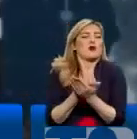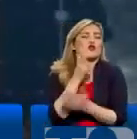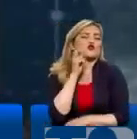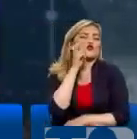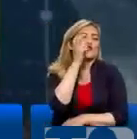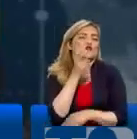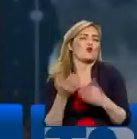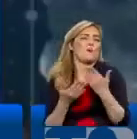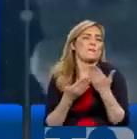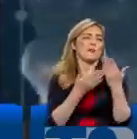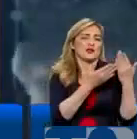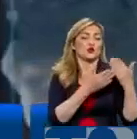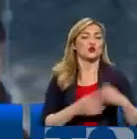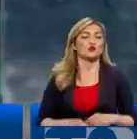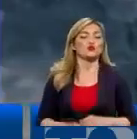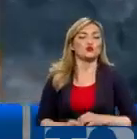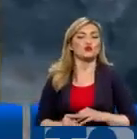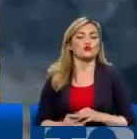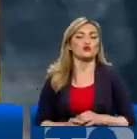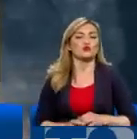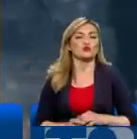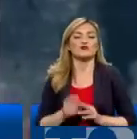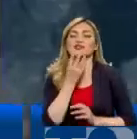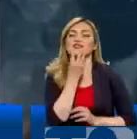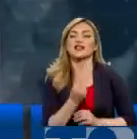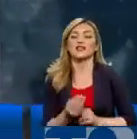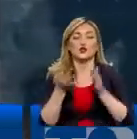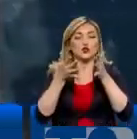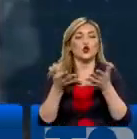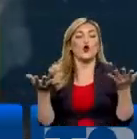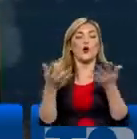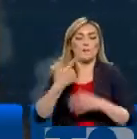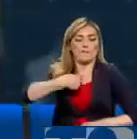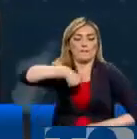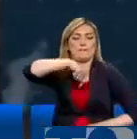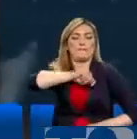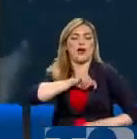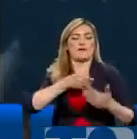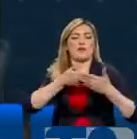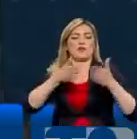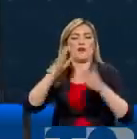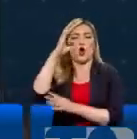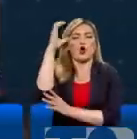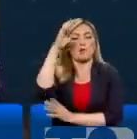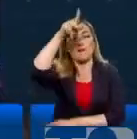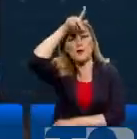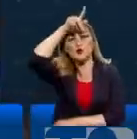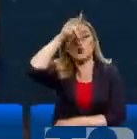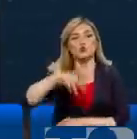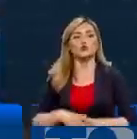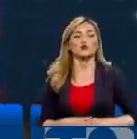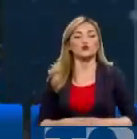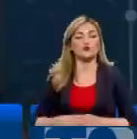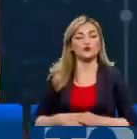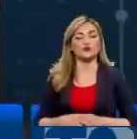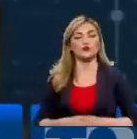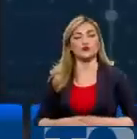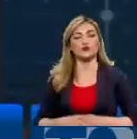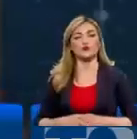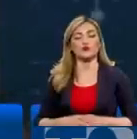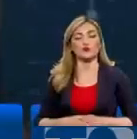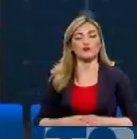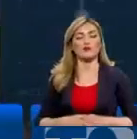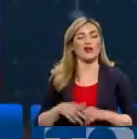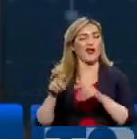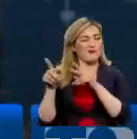y eventos. Se conoce hasta ahora que los israelíes llegaron desde España, Panamá, Colombia y Perú. Y justamente es de este país,